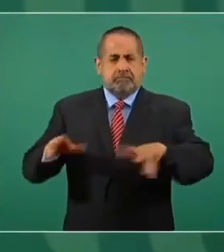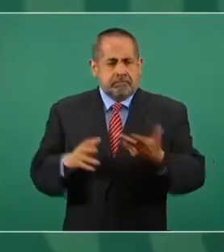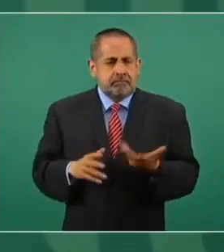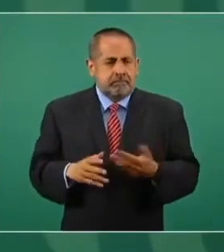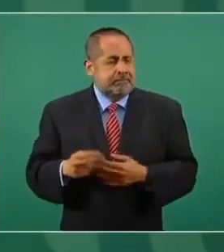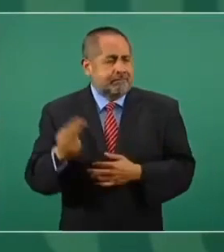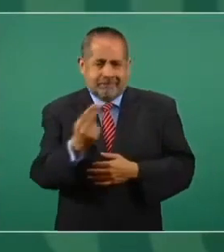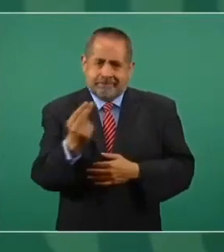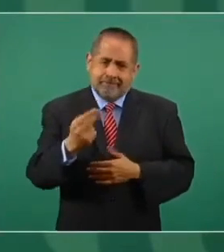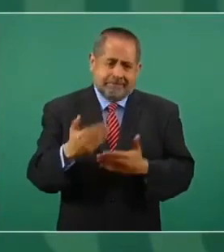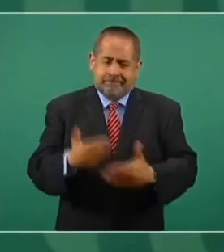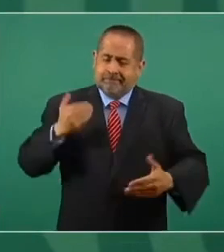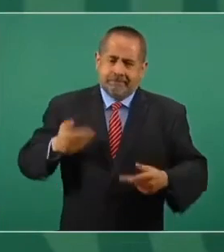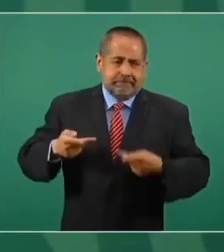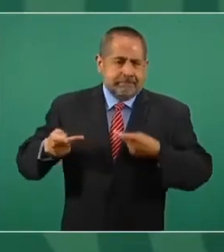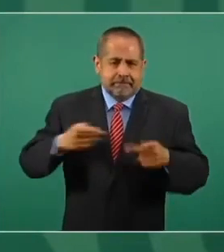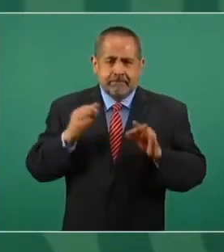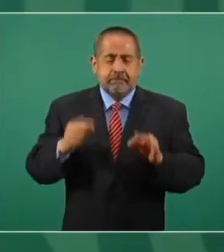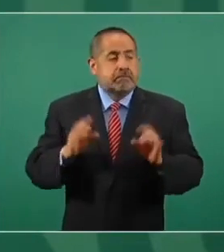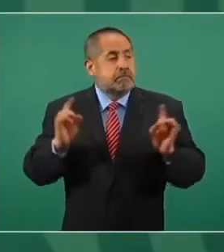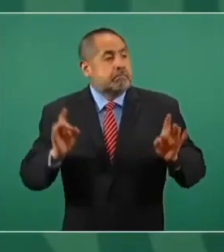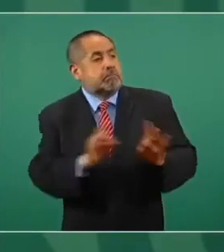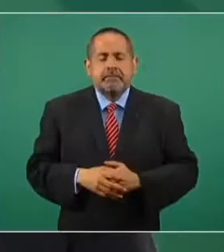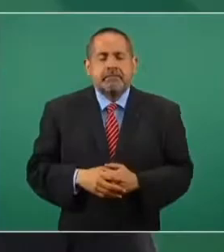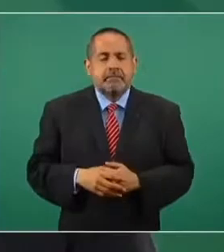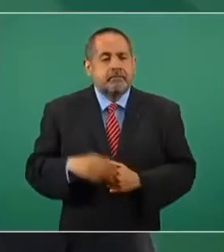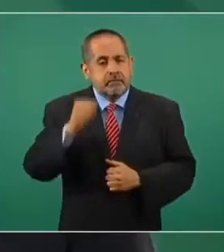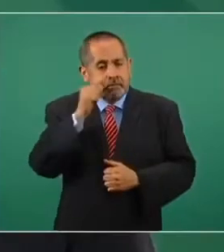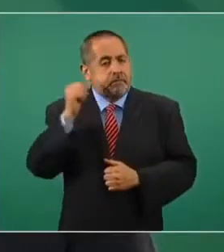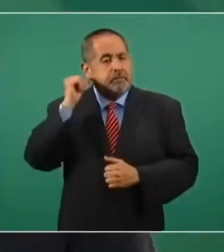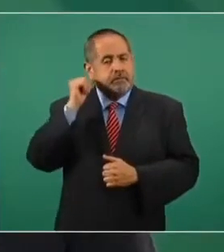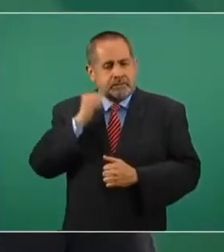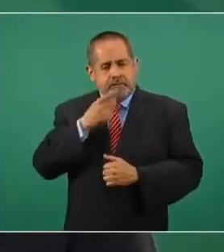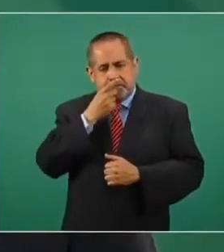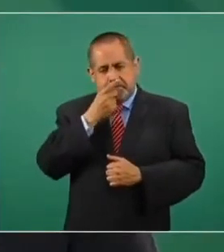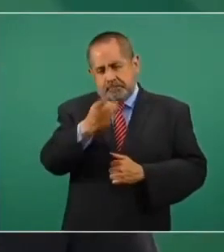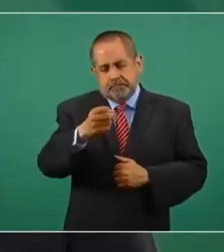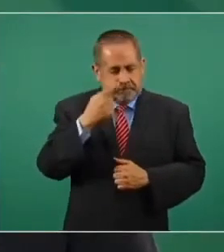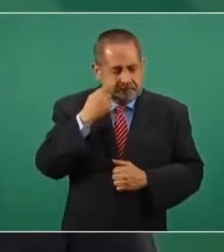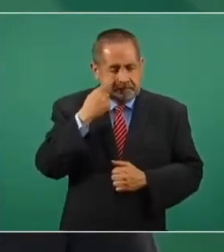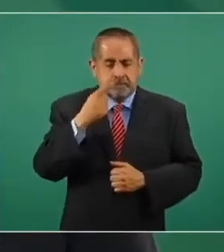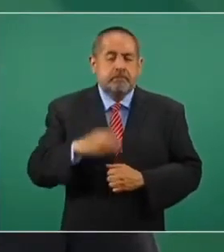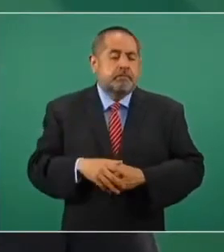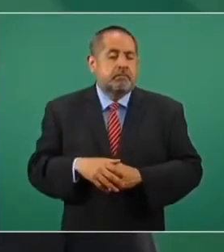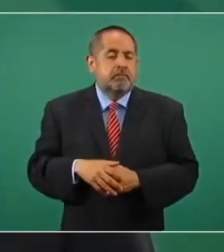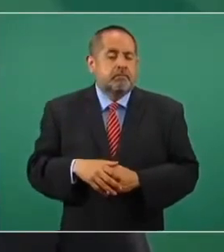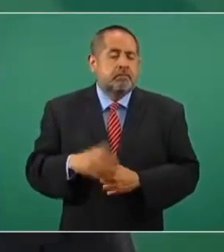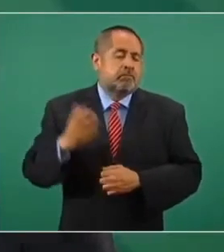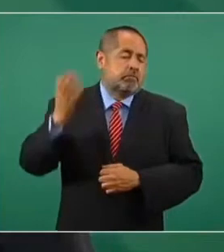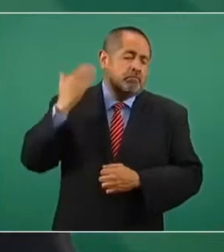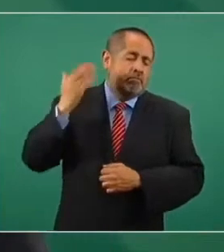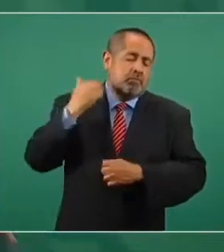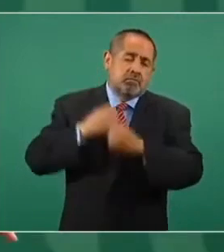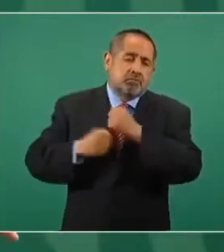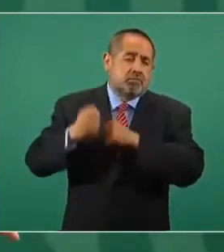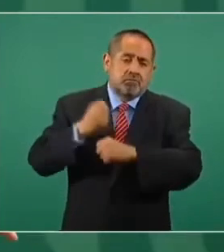estar preparados para cualquier emergencia. Durante muchos años